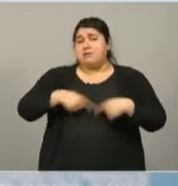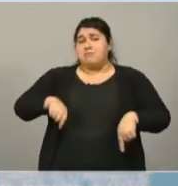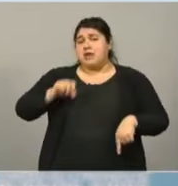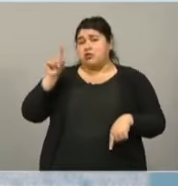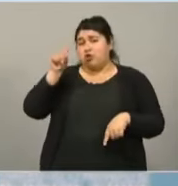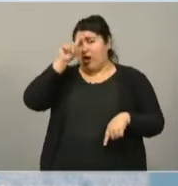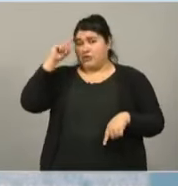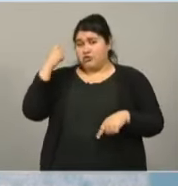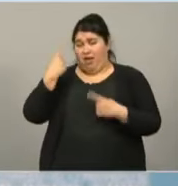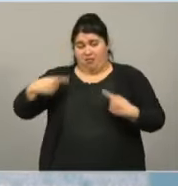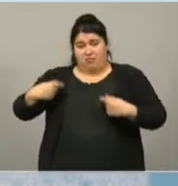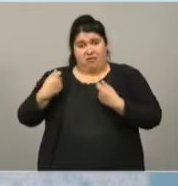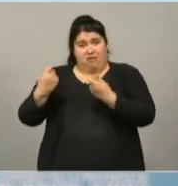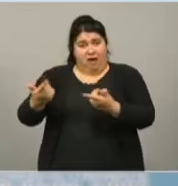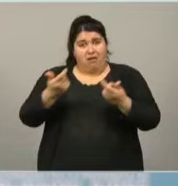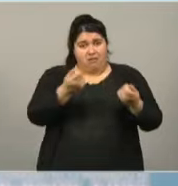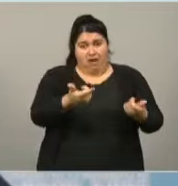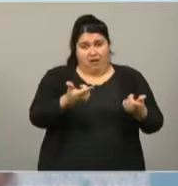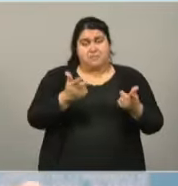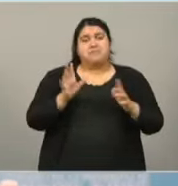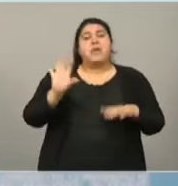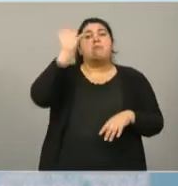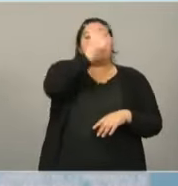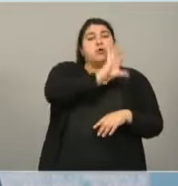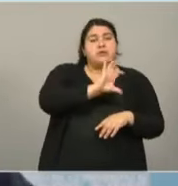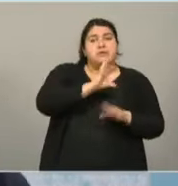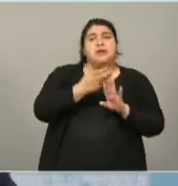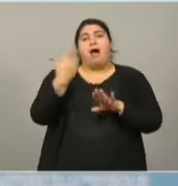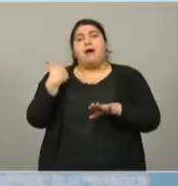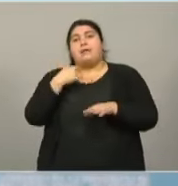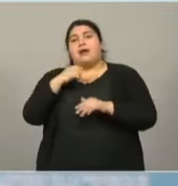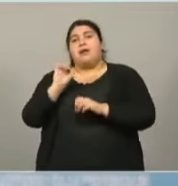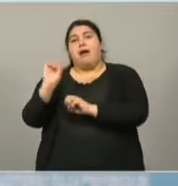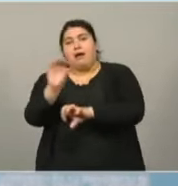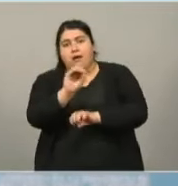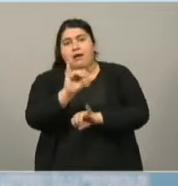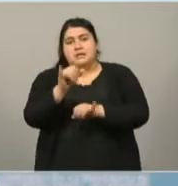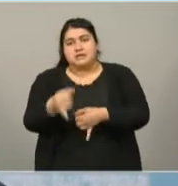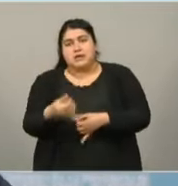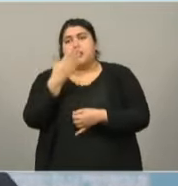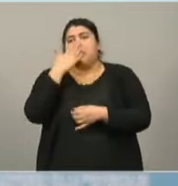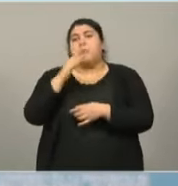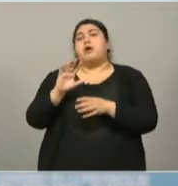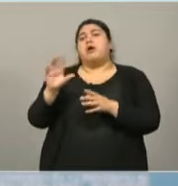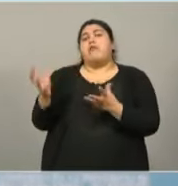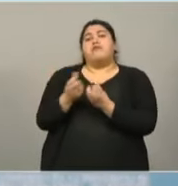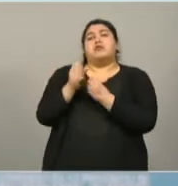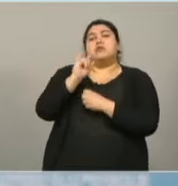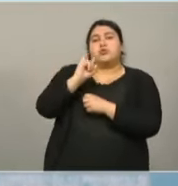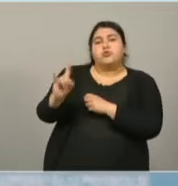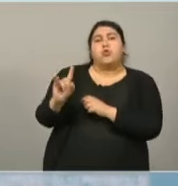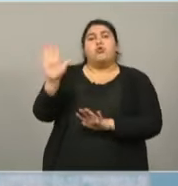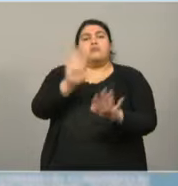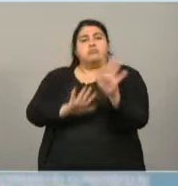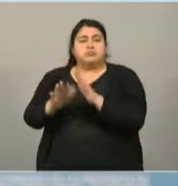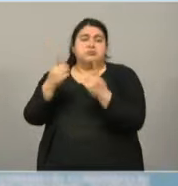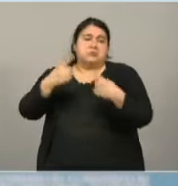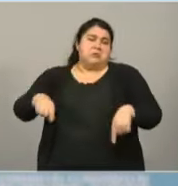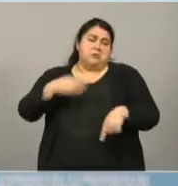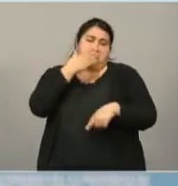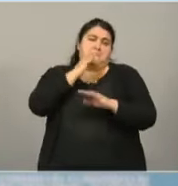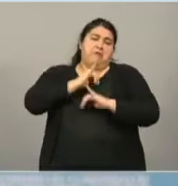Estado nacional para distribuir en las provincias que primero lo quería distribuir que que lo iba a hacer A través de una fundación bueno ustedes fueron conociendo